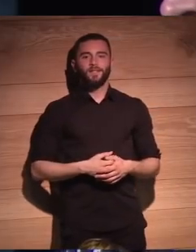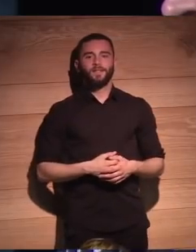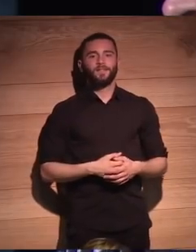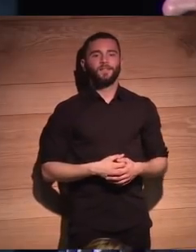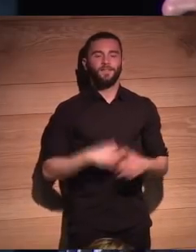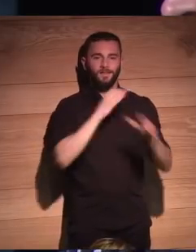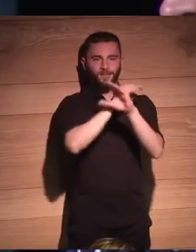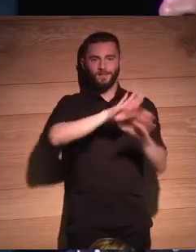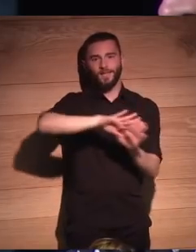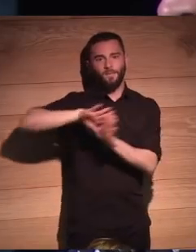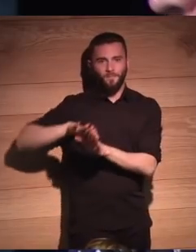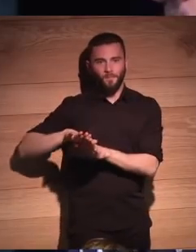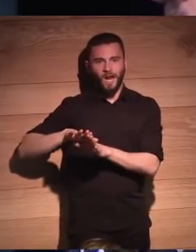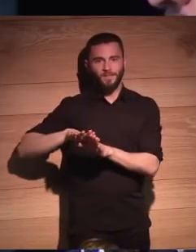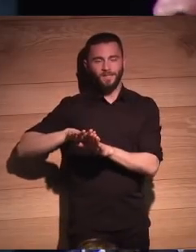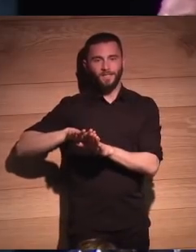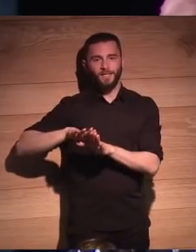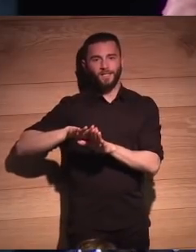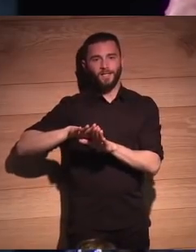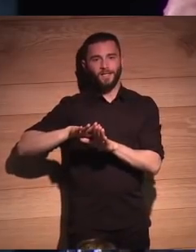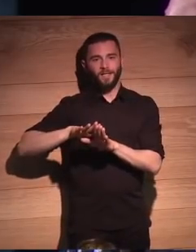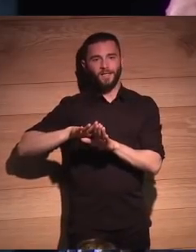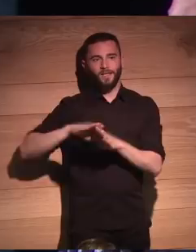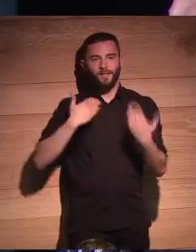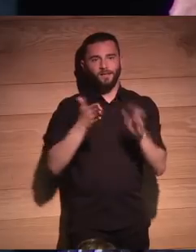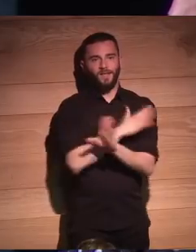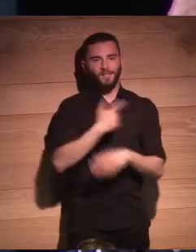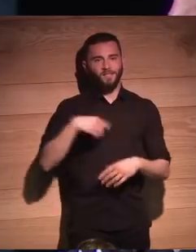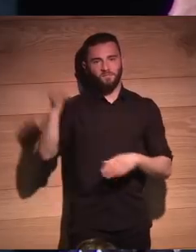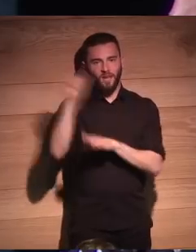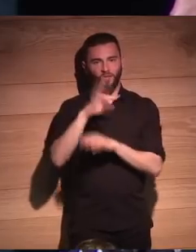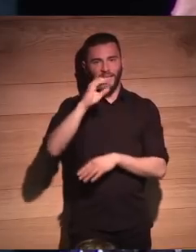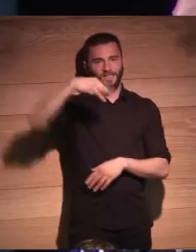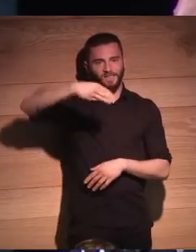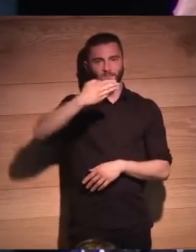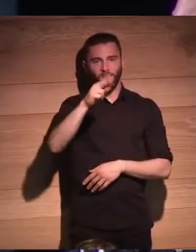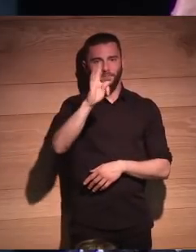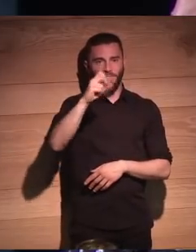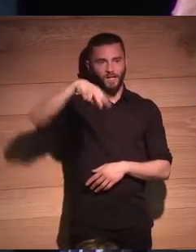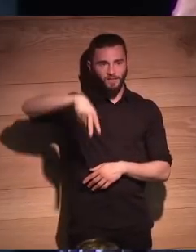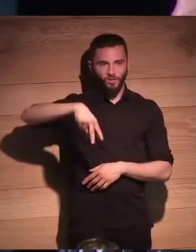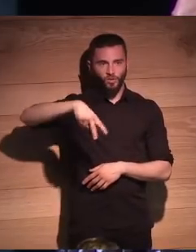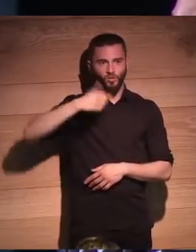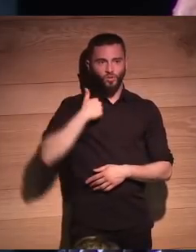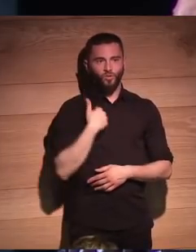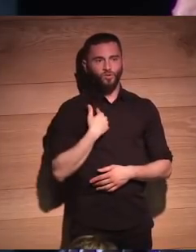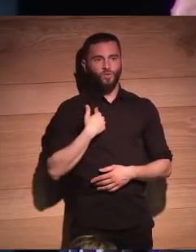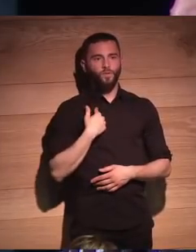aparte de los cómics, hablando como lo hablamos antes de las películas de Tim Burton y tal, yo saqué una